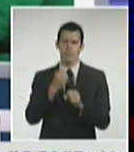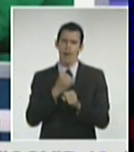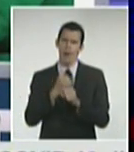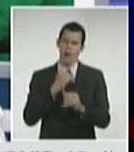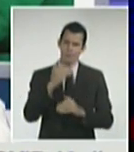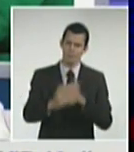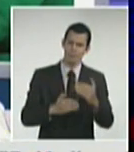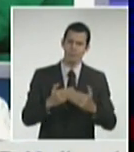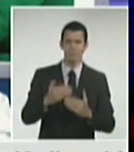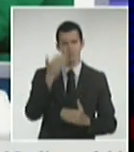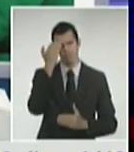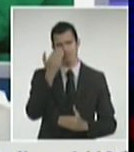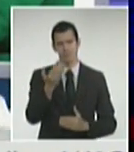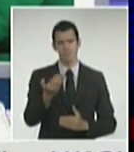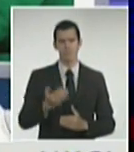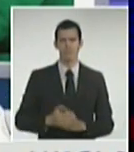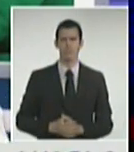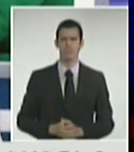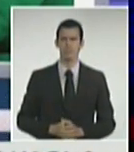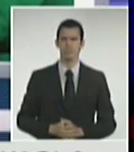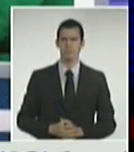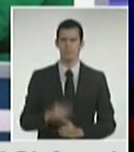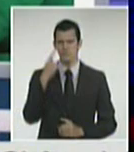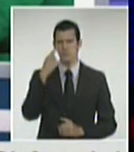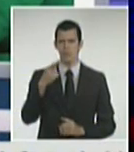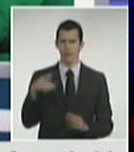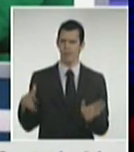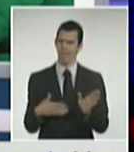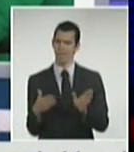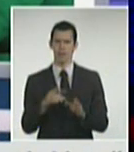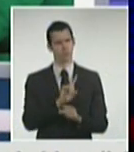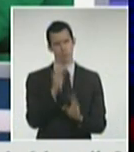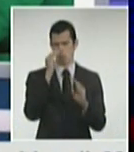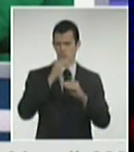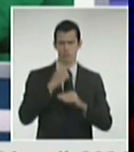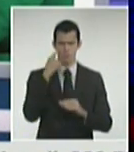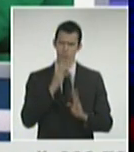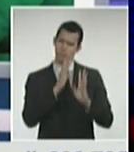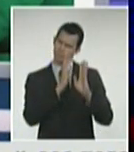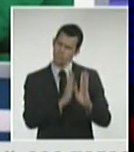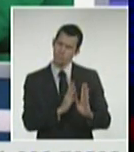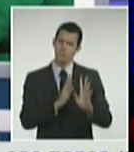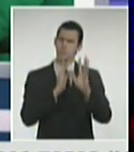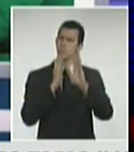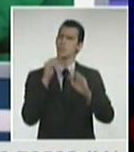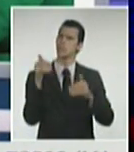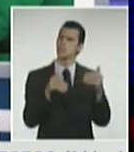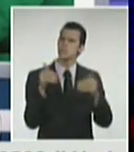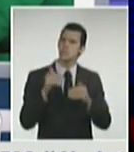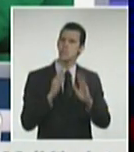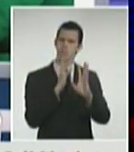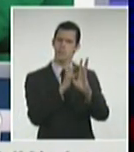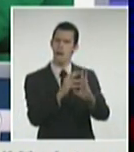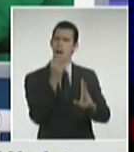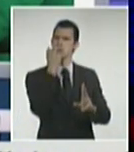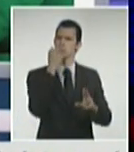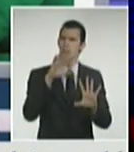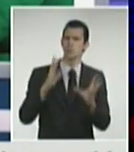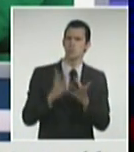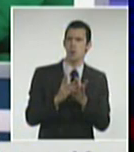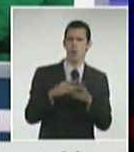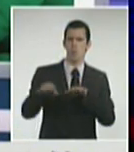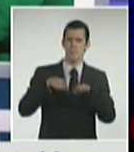tenemos referencia, con orden, con disciplina, con entusiasmo, de que entre esto y lo que se